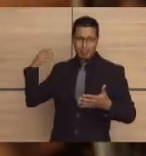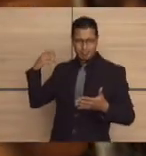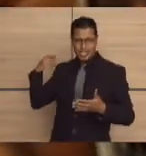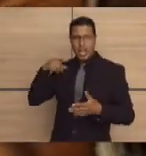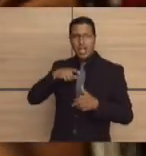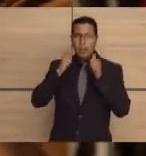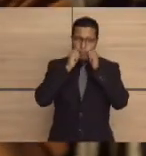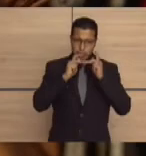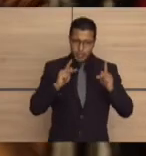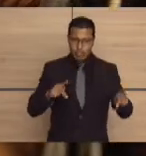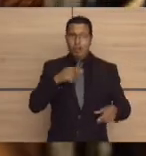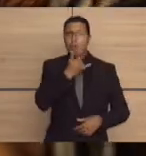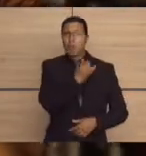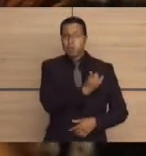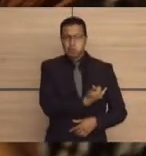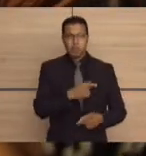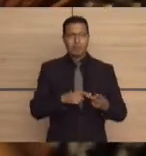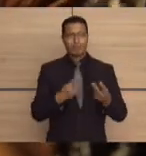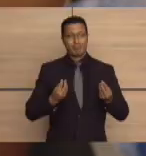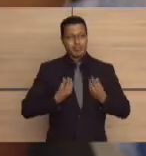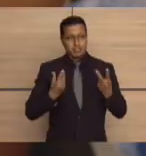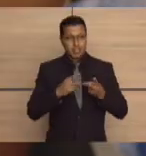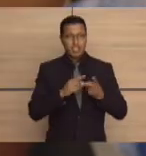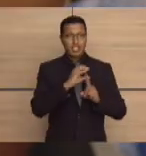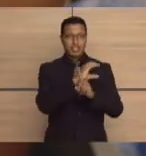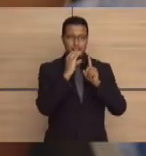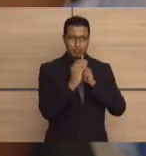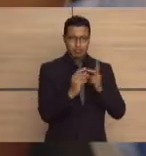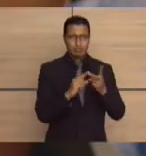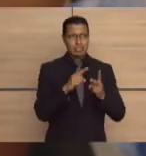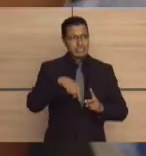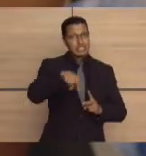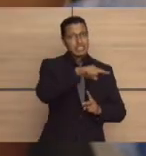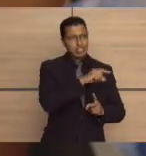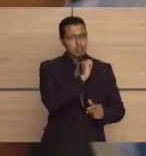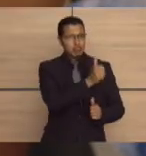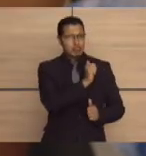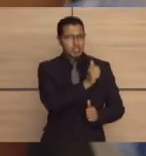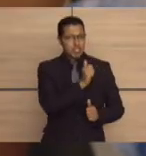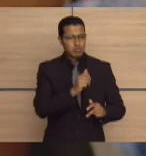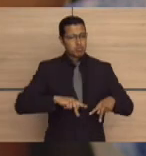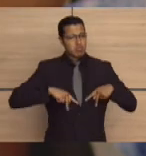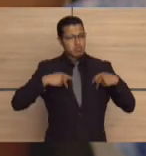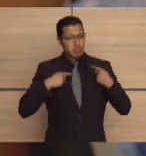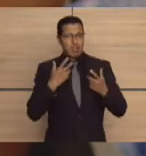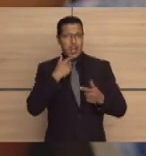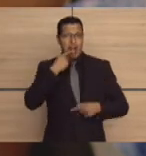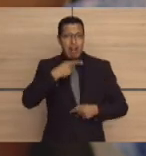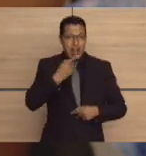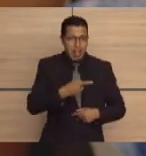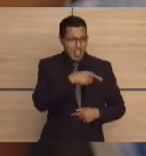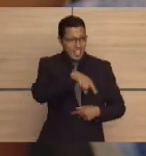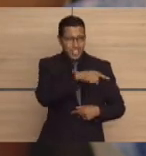vivieron comunidades, vivieron culturas que interrogaron con su vida y con sus lenguas